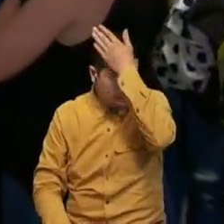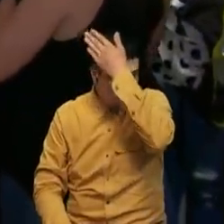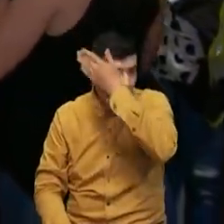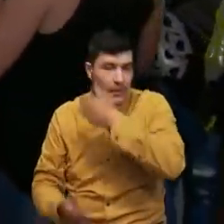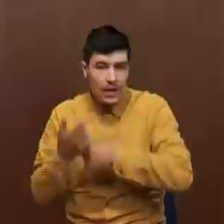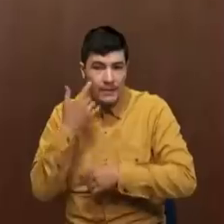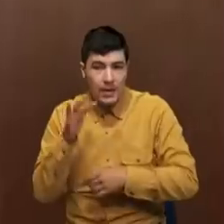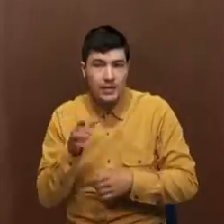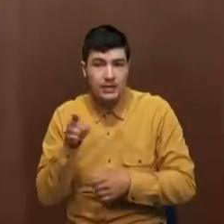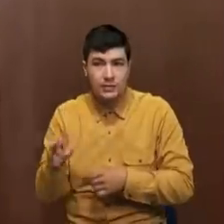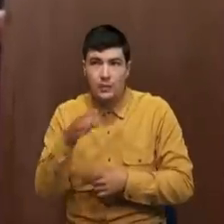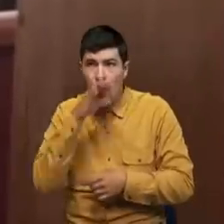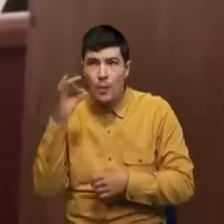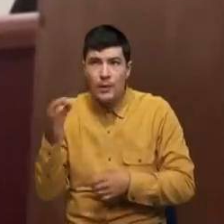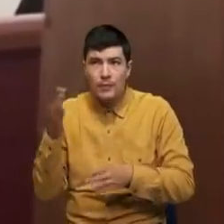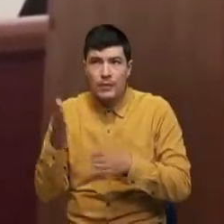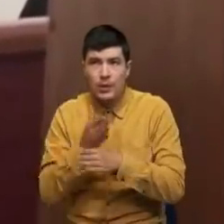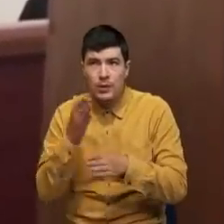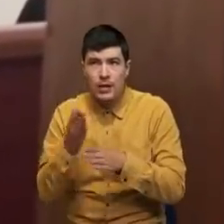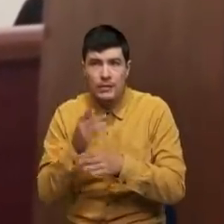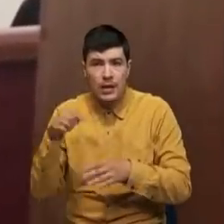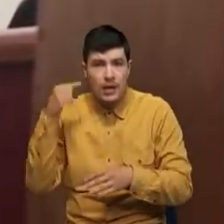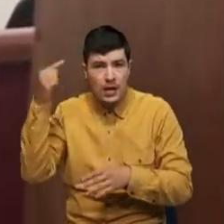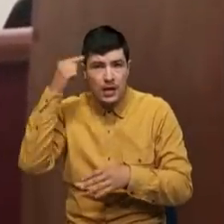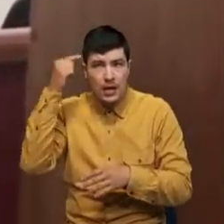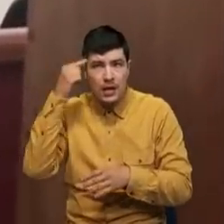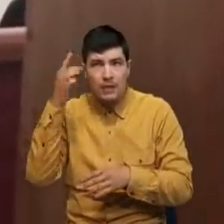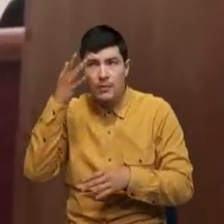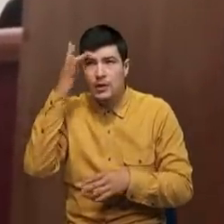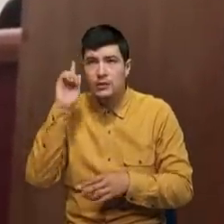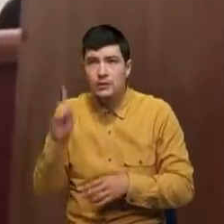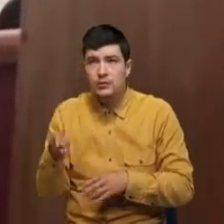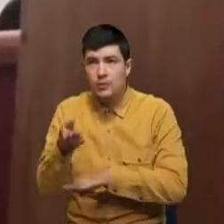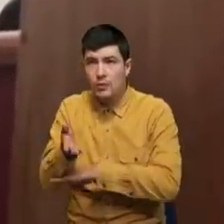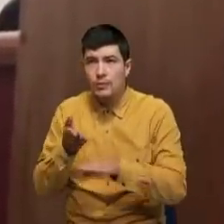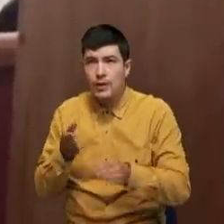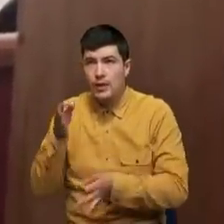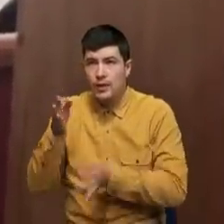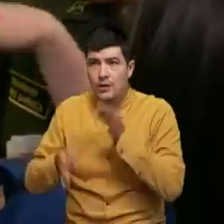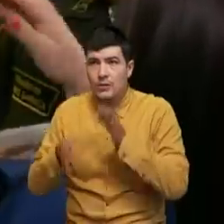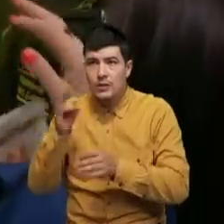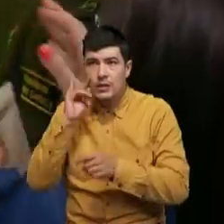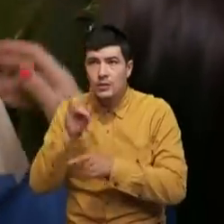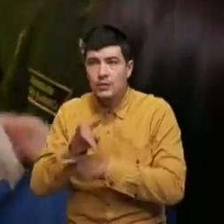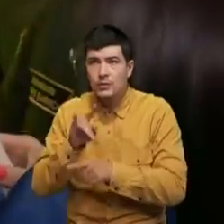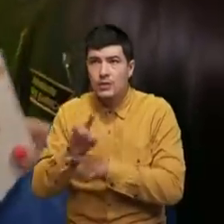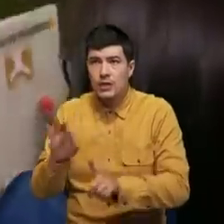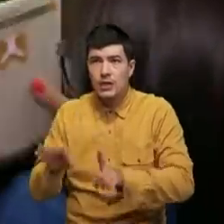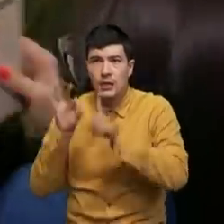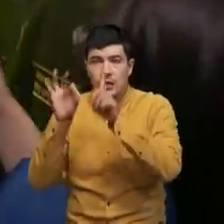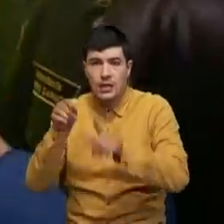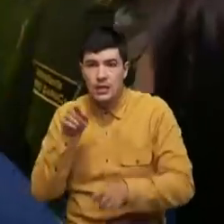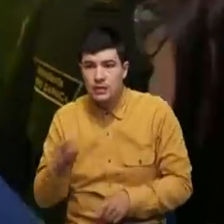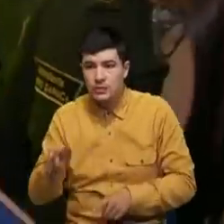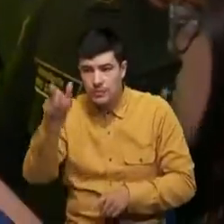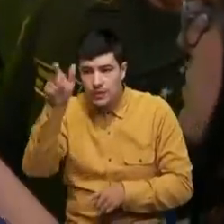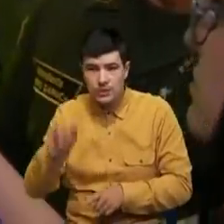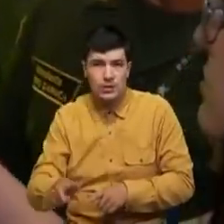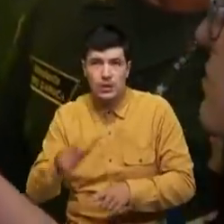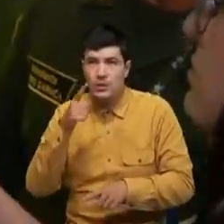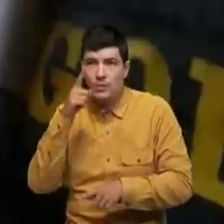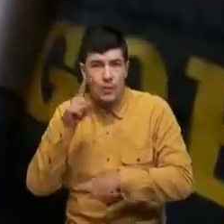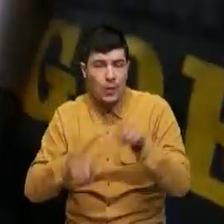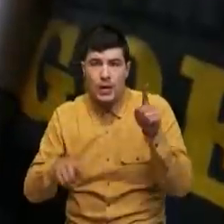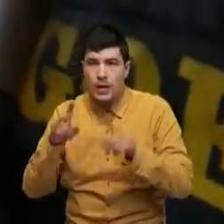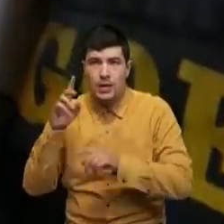en problemas mentales, por lo que pedirán al juez con función de control de garantías que el capturado sea declarado inimputable.